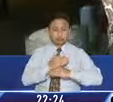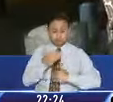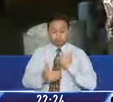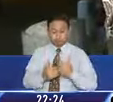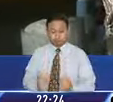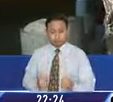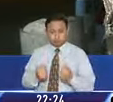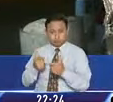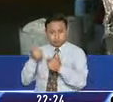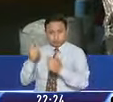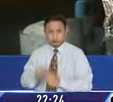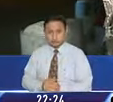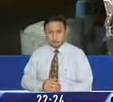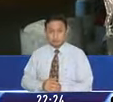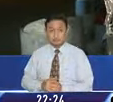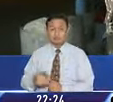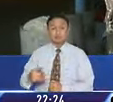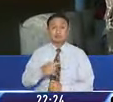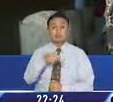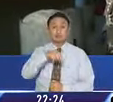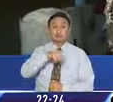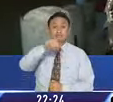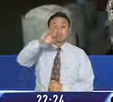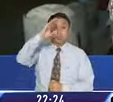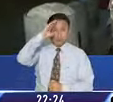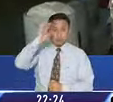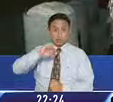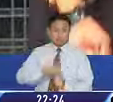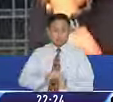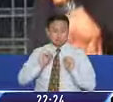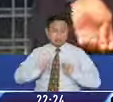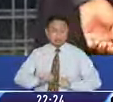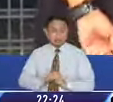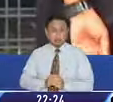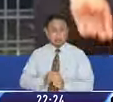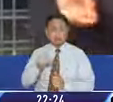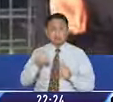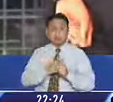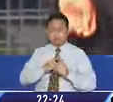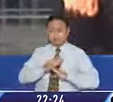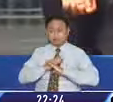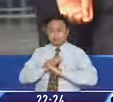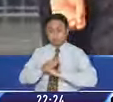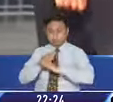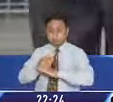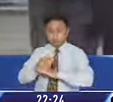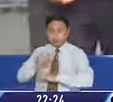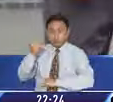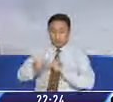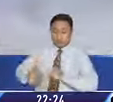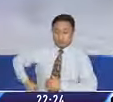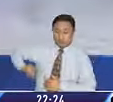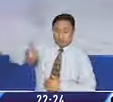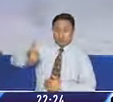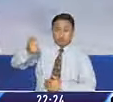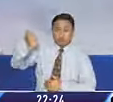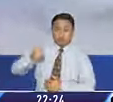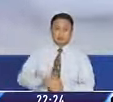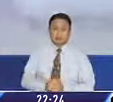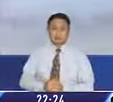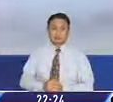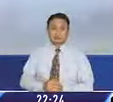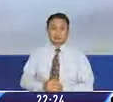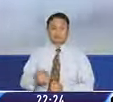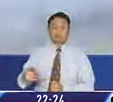en vigencia. La misma permite a los policías responder contra la delincuencia usando su armamento en caso de que la vida